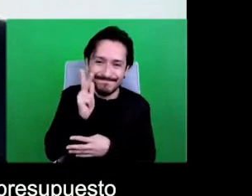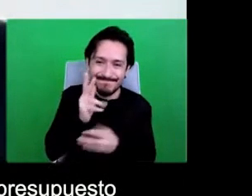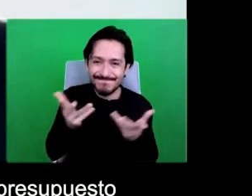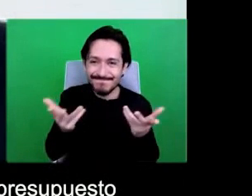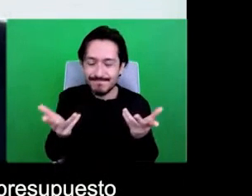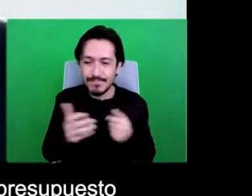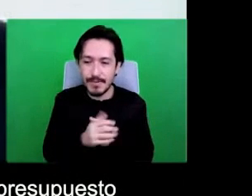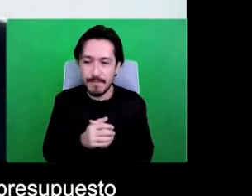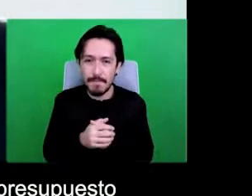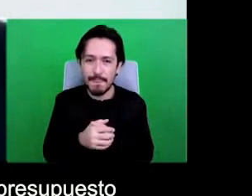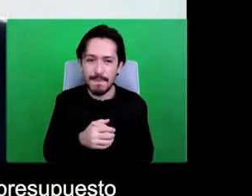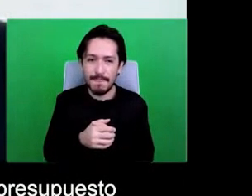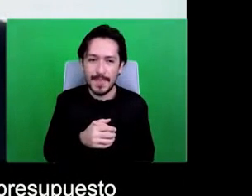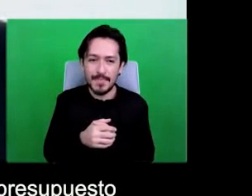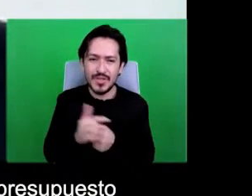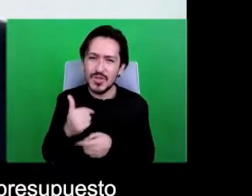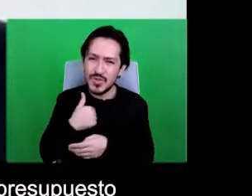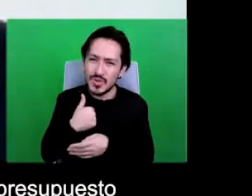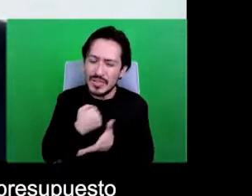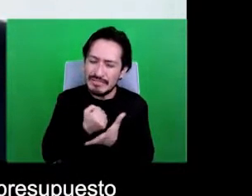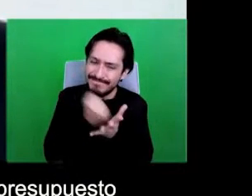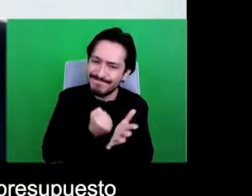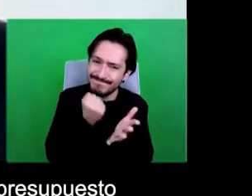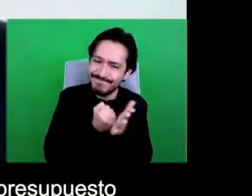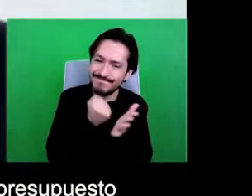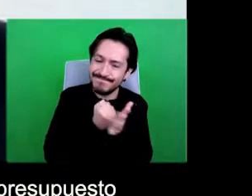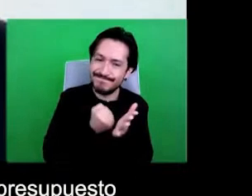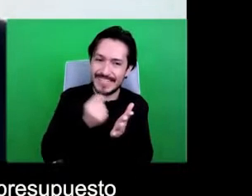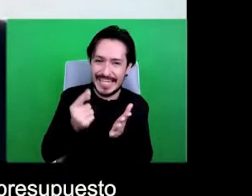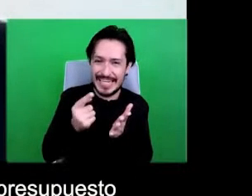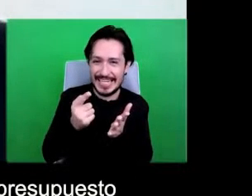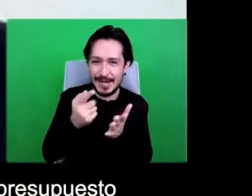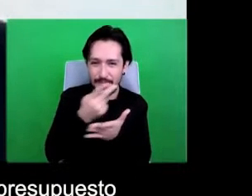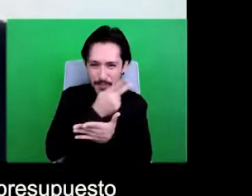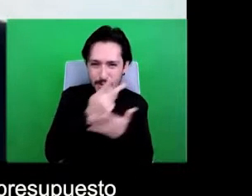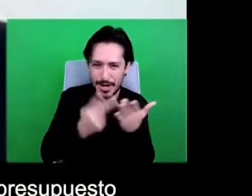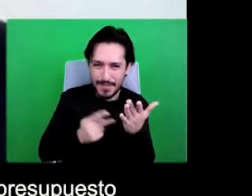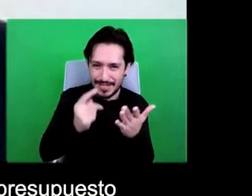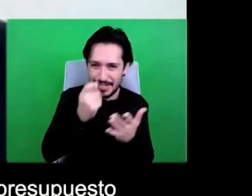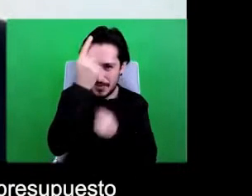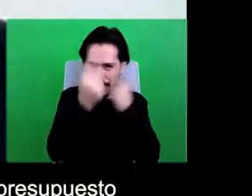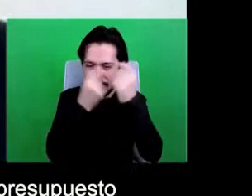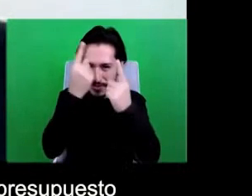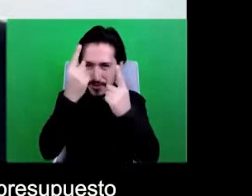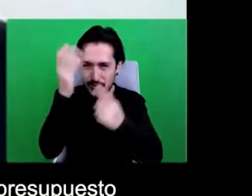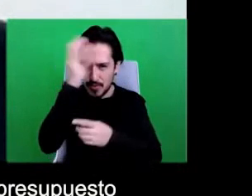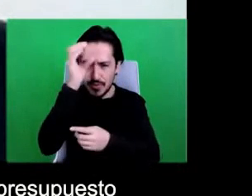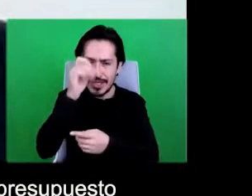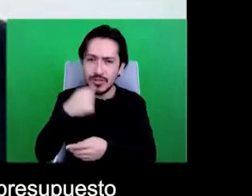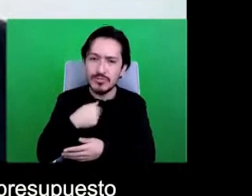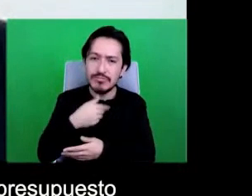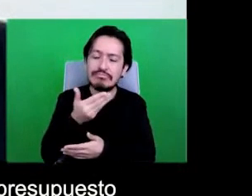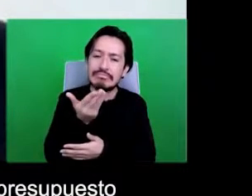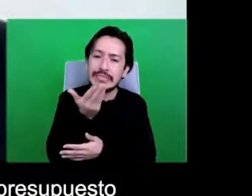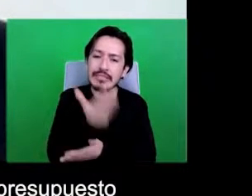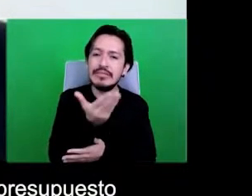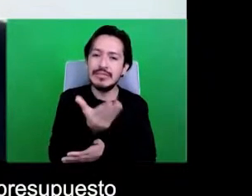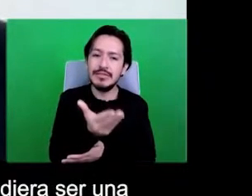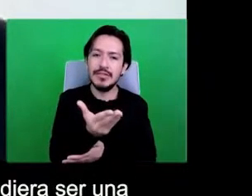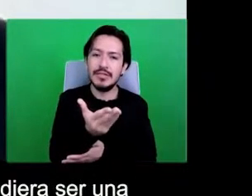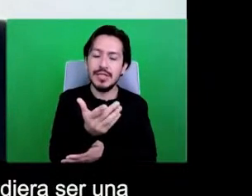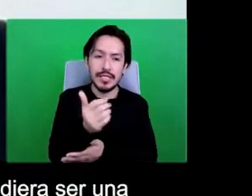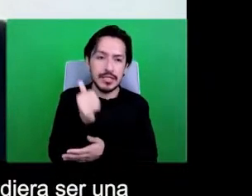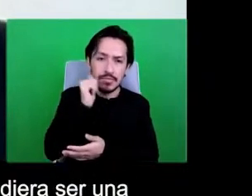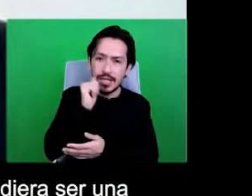propugnaba en Innovación para la Cultura por tener un presupuesto fijo de la Secretaría de Cultura que amalgara Secretaría de Cultura,